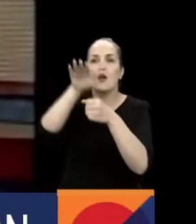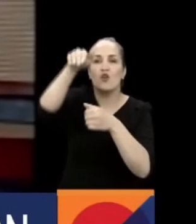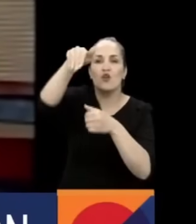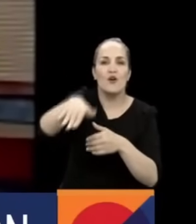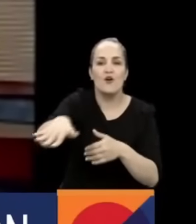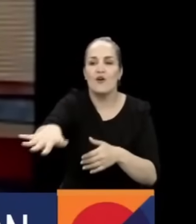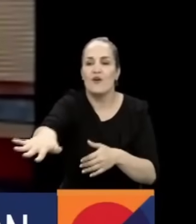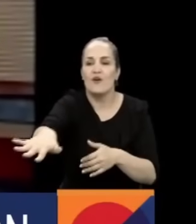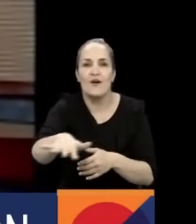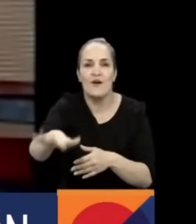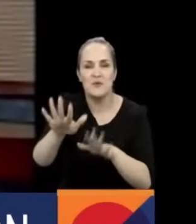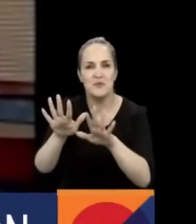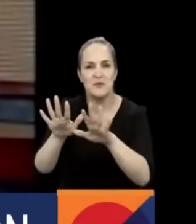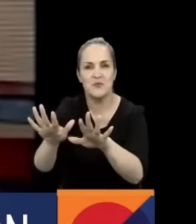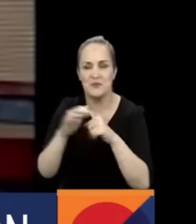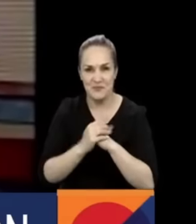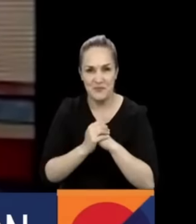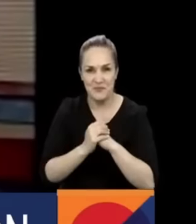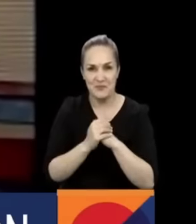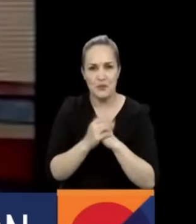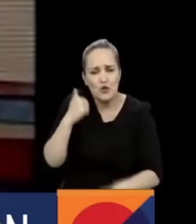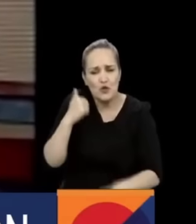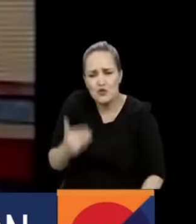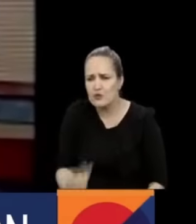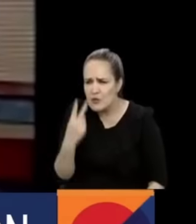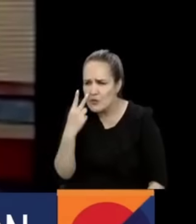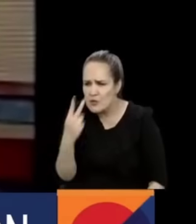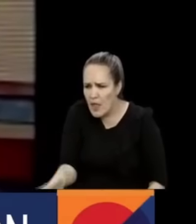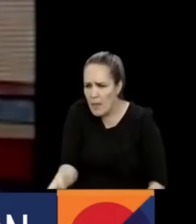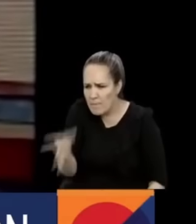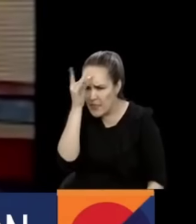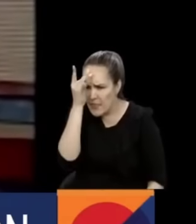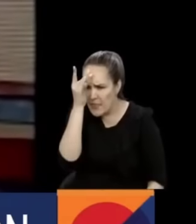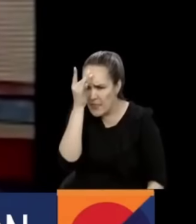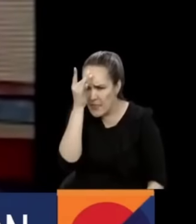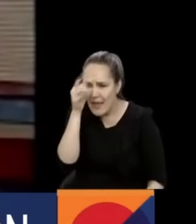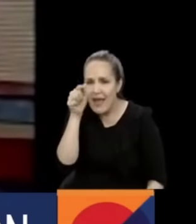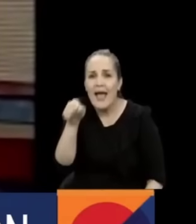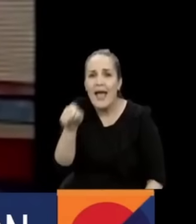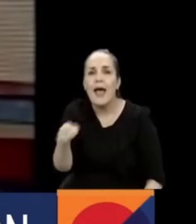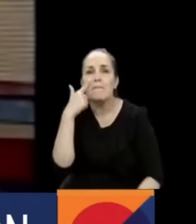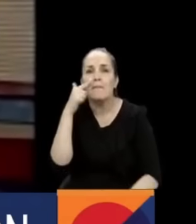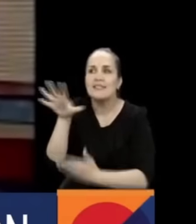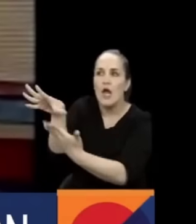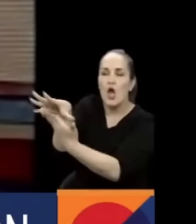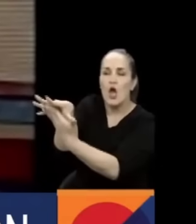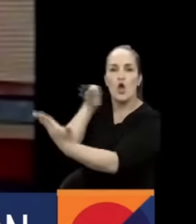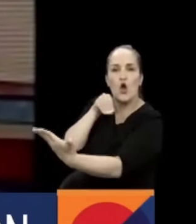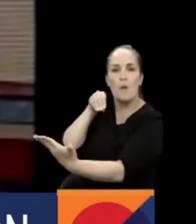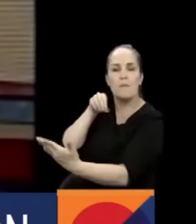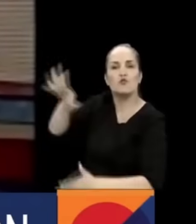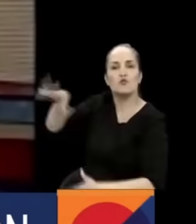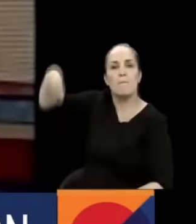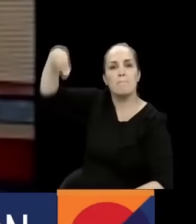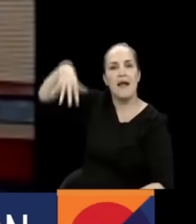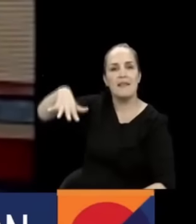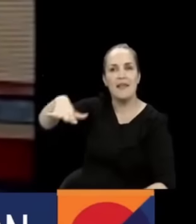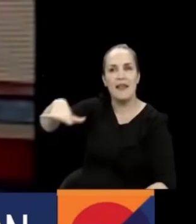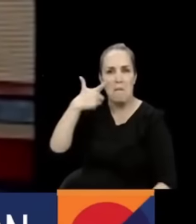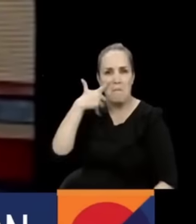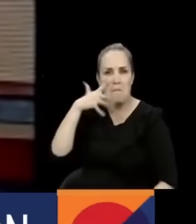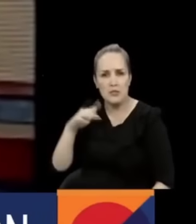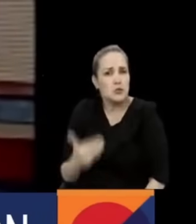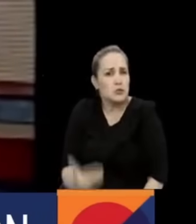chiquita. Parece que fue llegada de allá, del departamento del Magdalena, original de allá. Eran